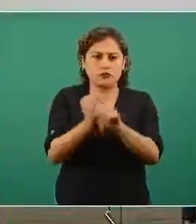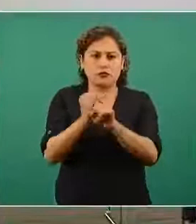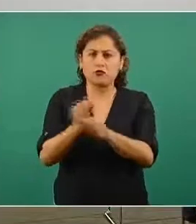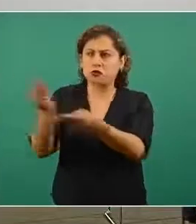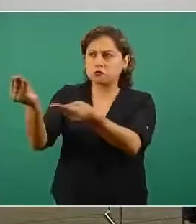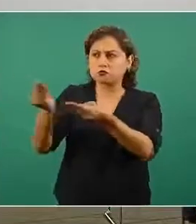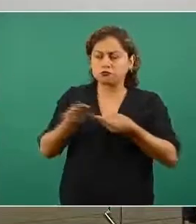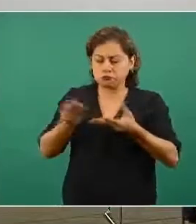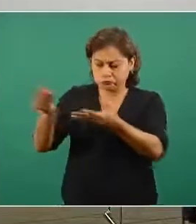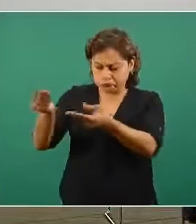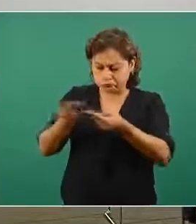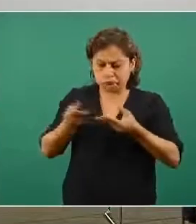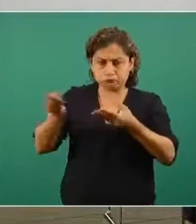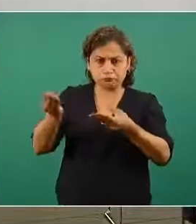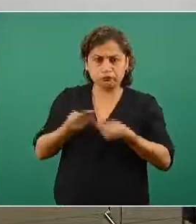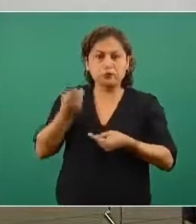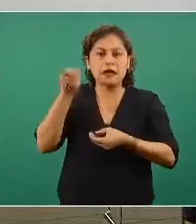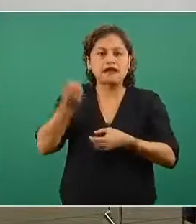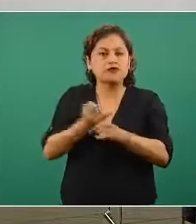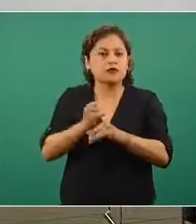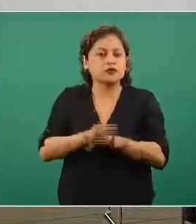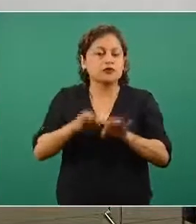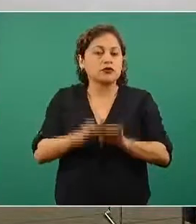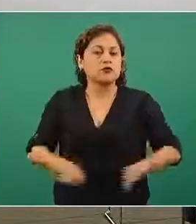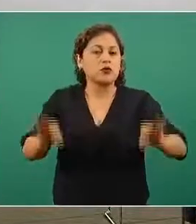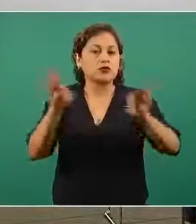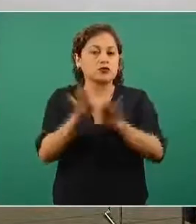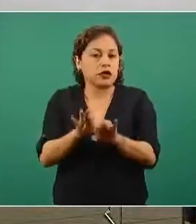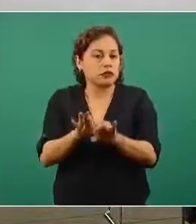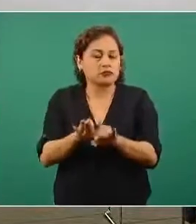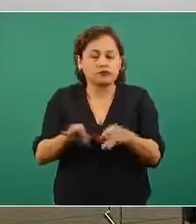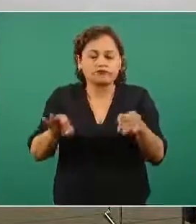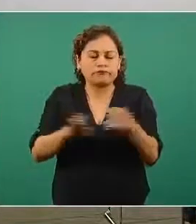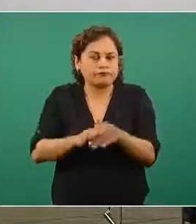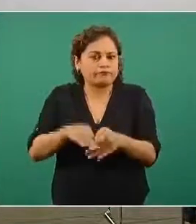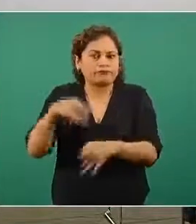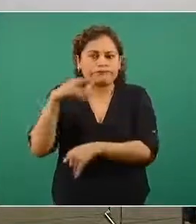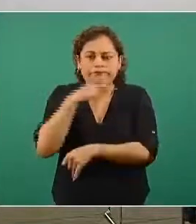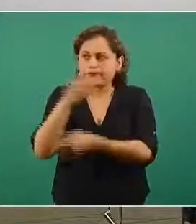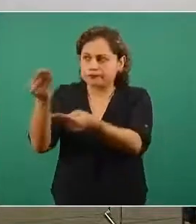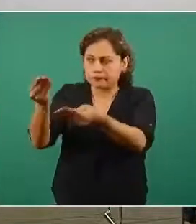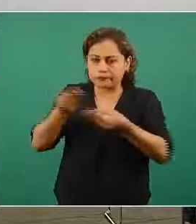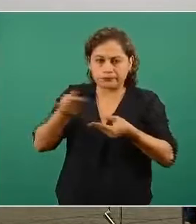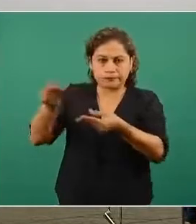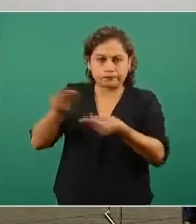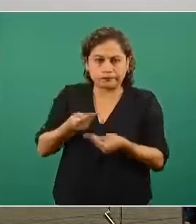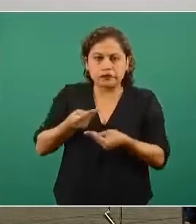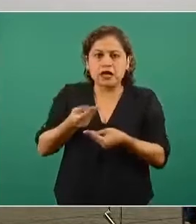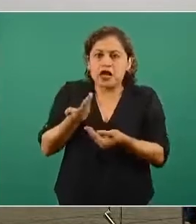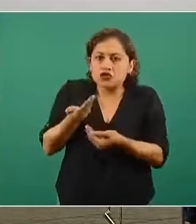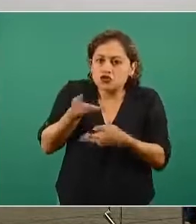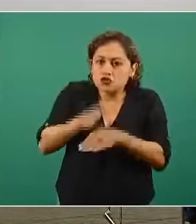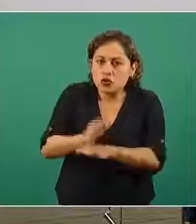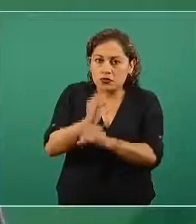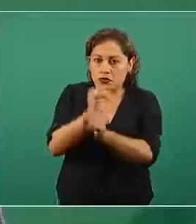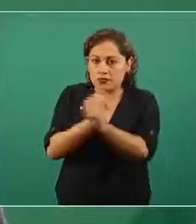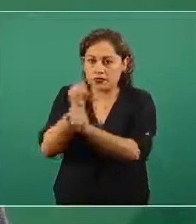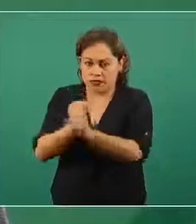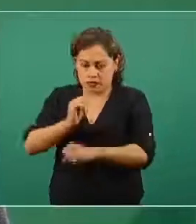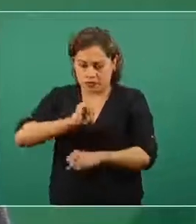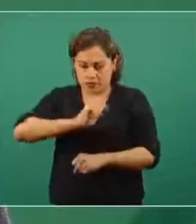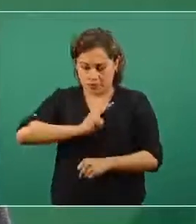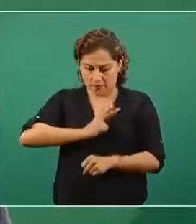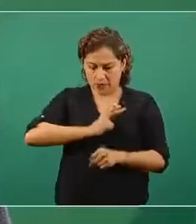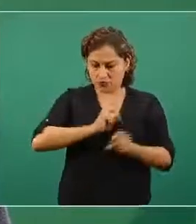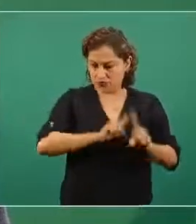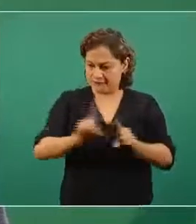donde se nos está actualizando cuál es la situación, digamos, más reciente en relación a estas variantes. Como ustedes saben, en este momento